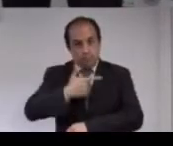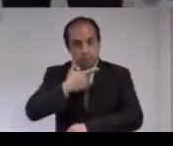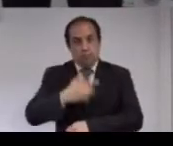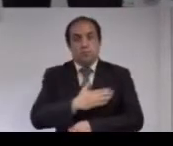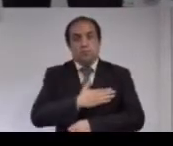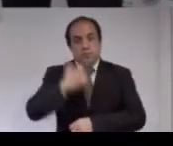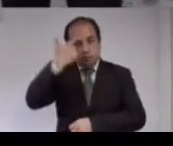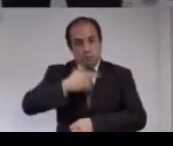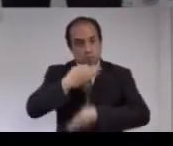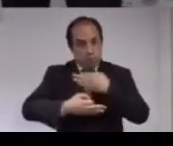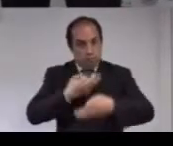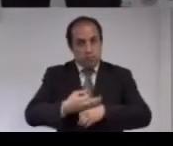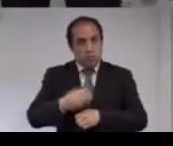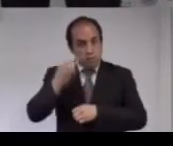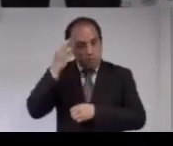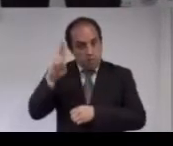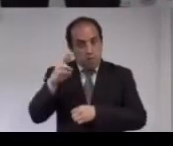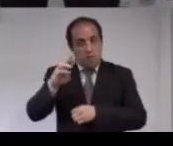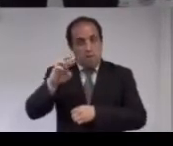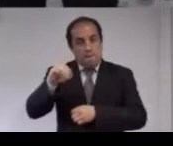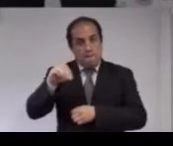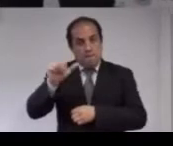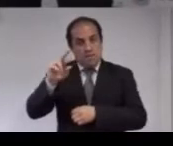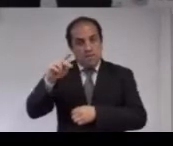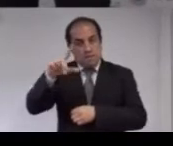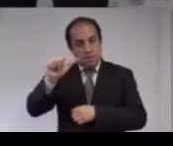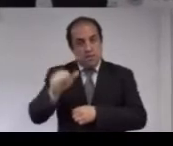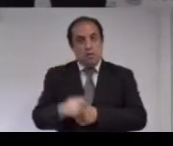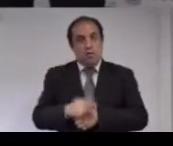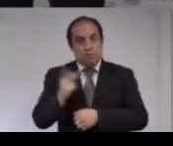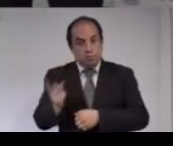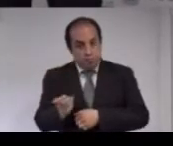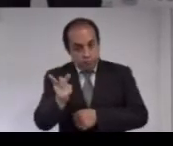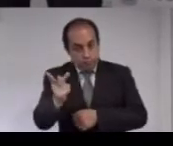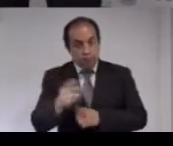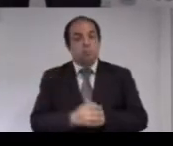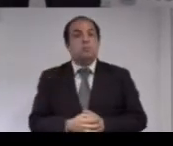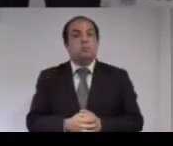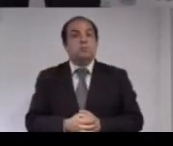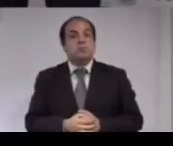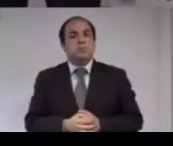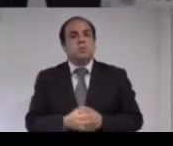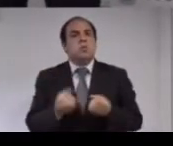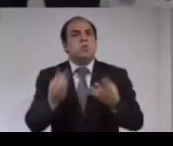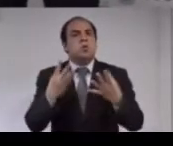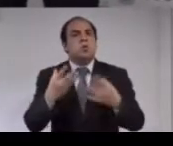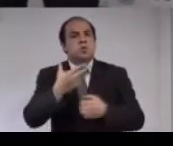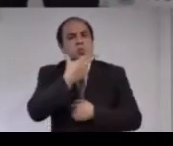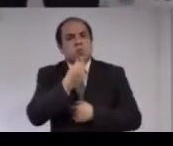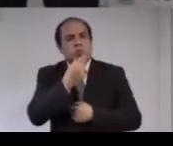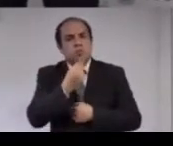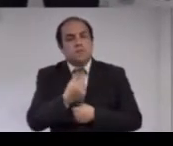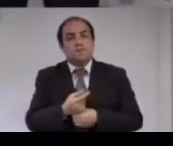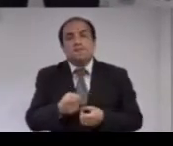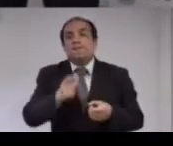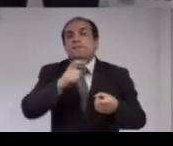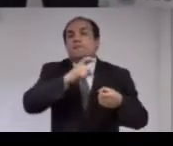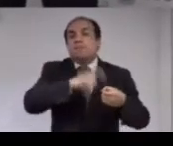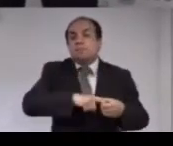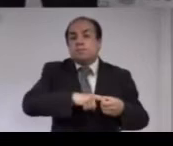todos. Maestra Marcela, para usted sería la primera pregunta. Preguntarle cuántos hombres